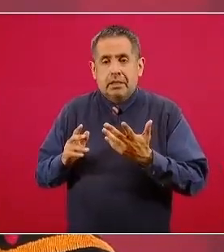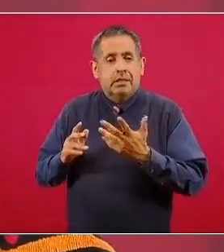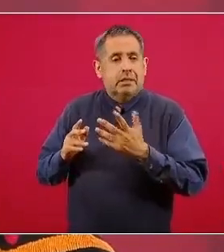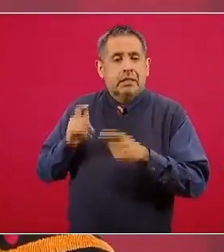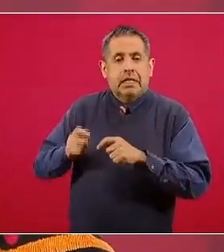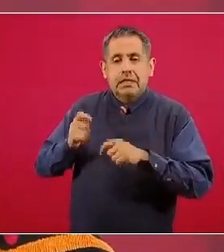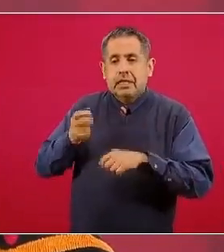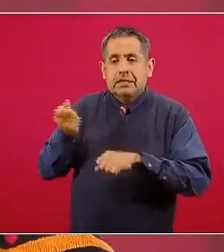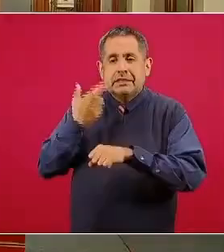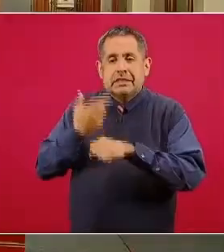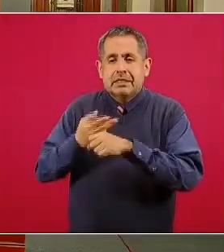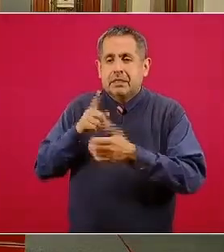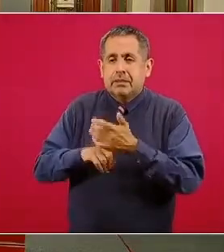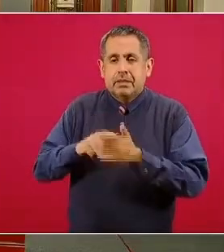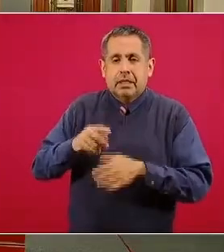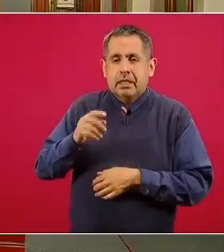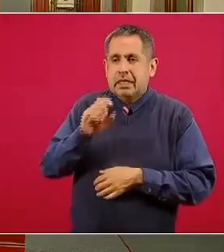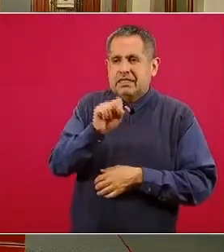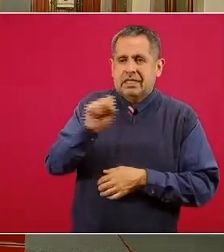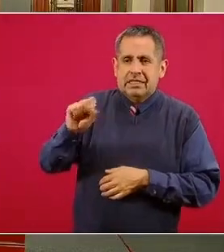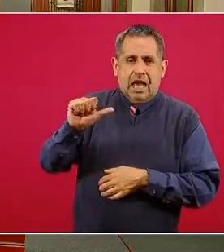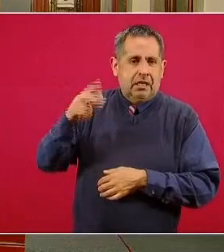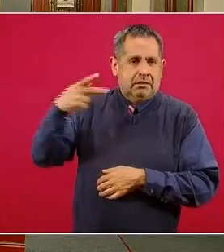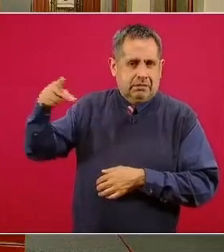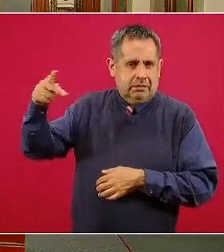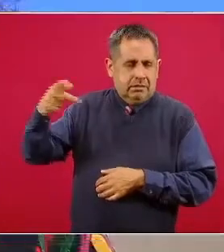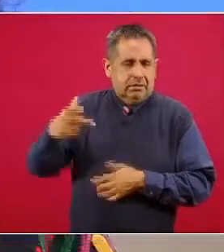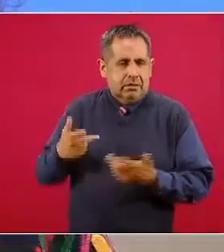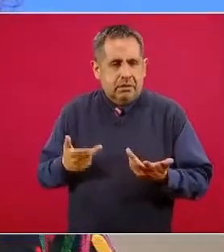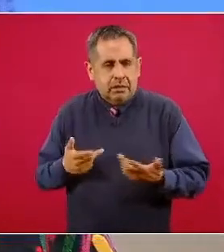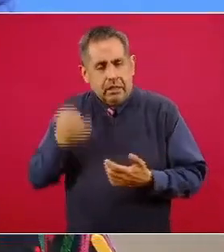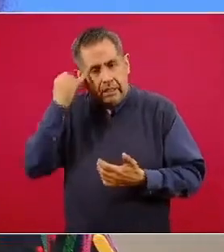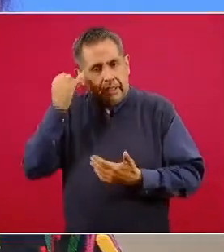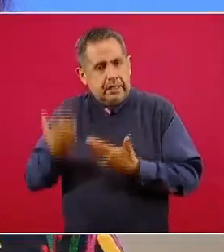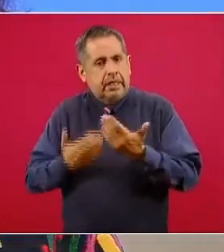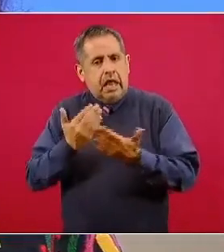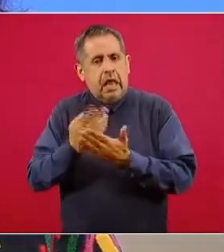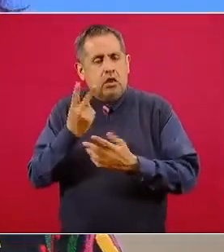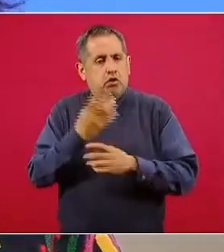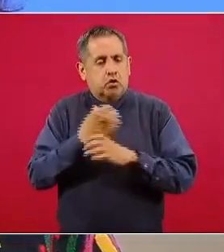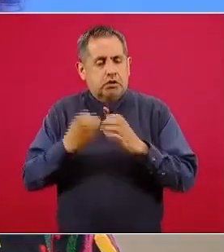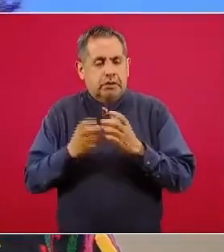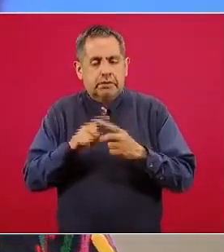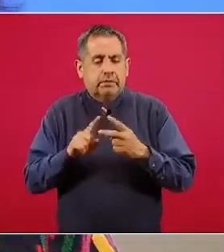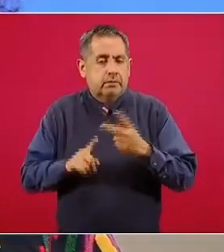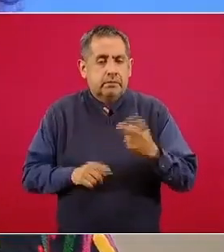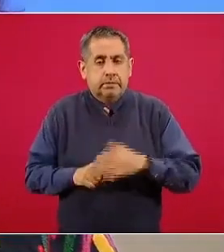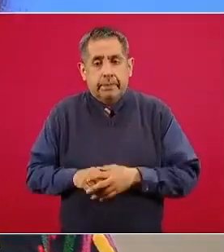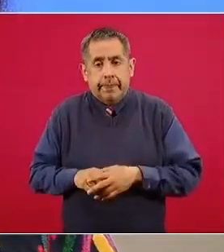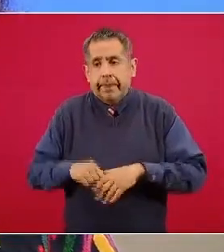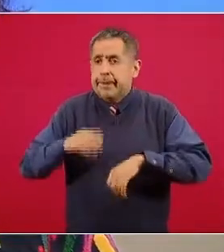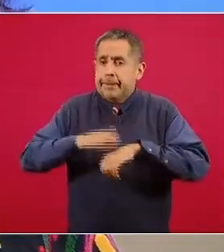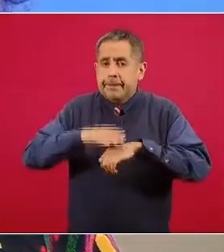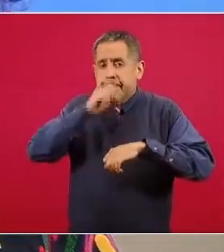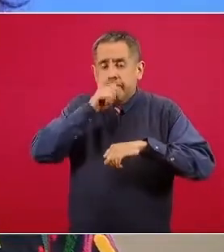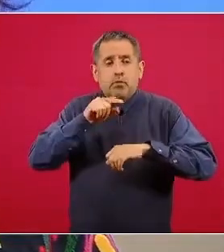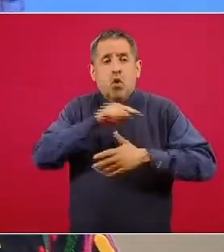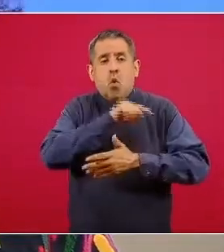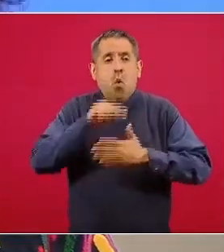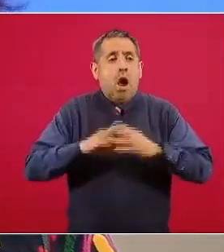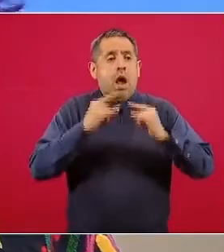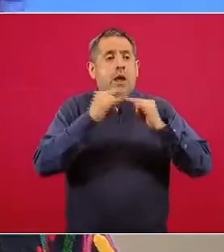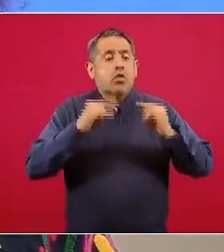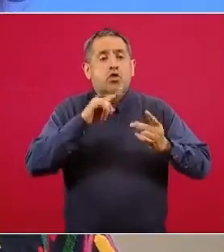de la Secretaría de Salud, lo que estamos planteando son dos cosas. Uno, señalizar muy bien los puestos